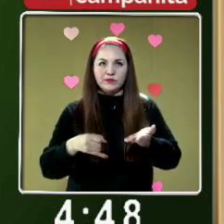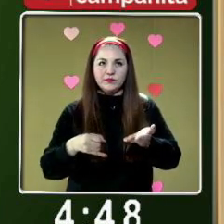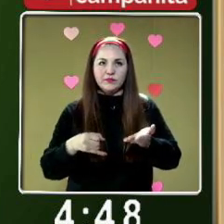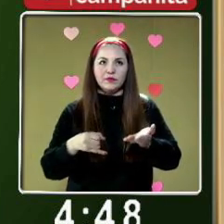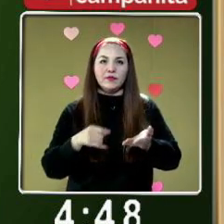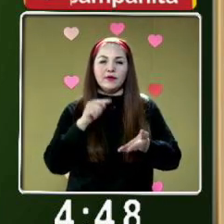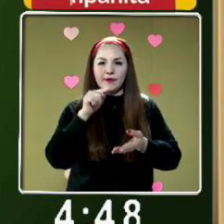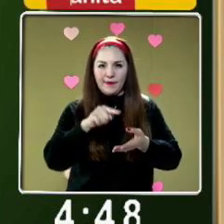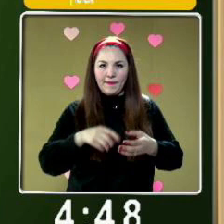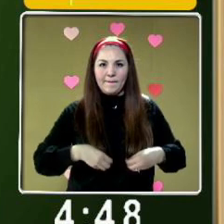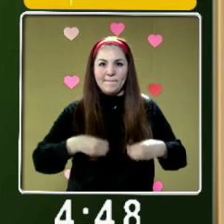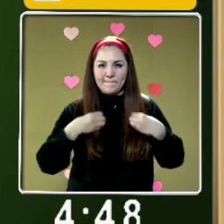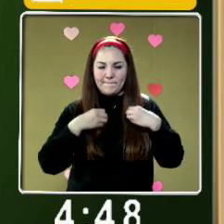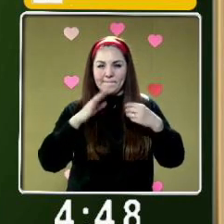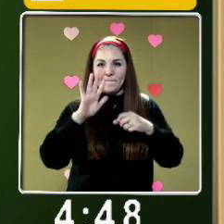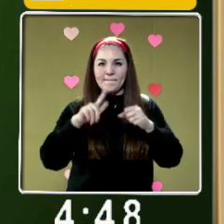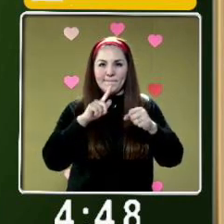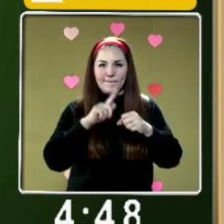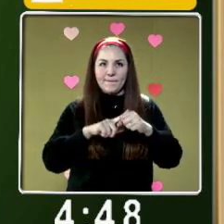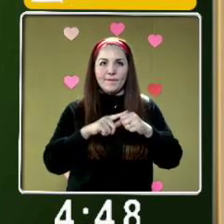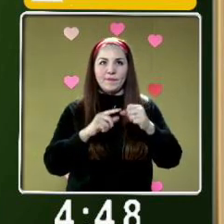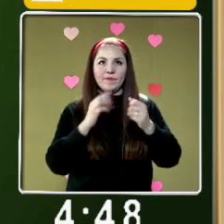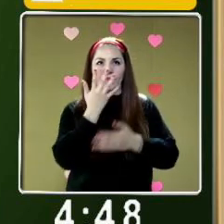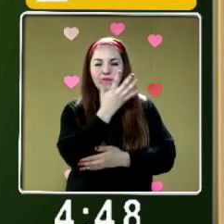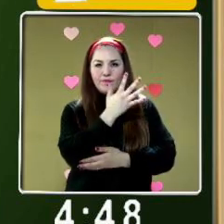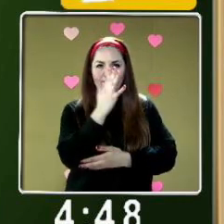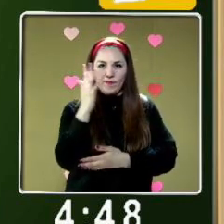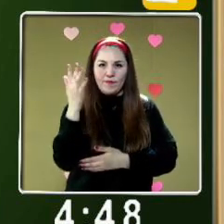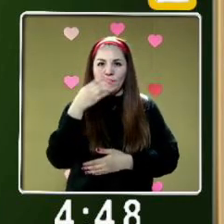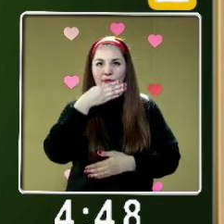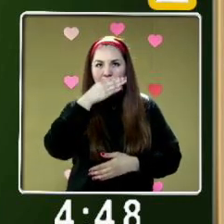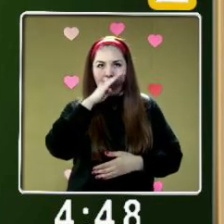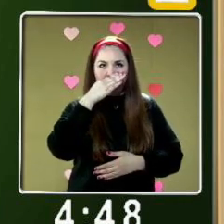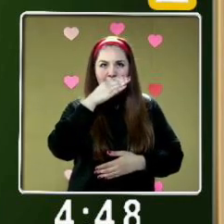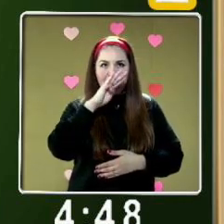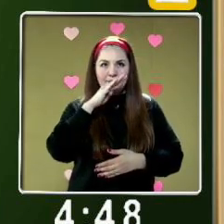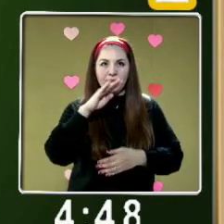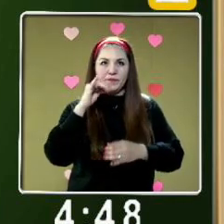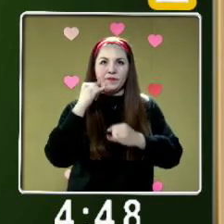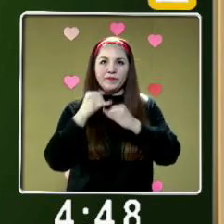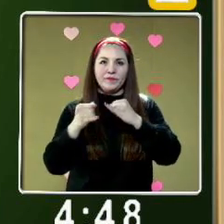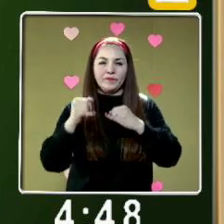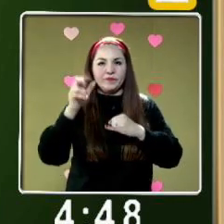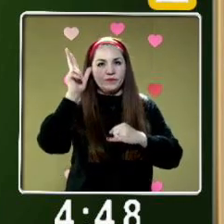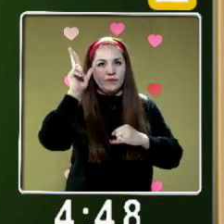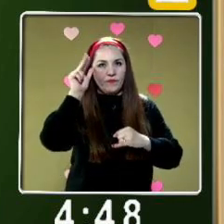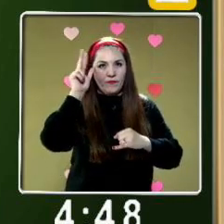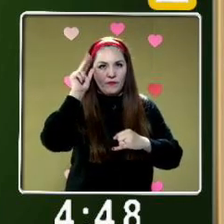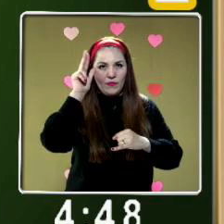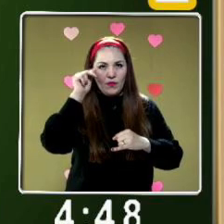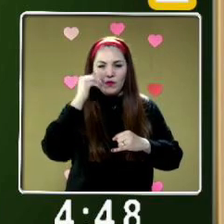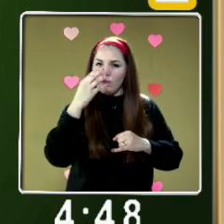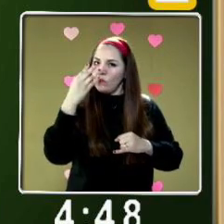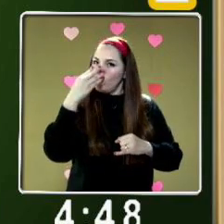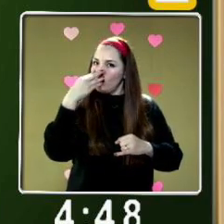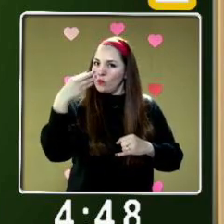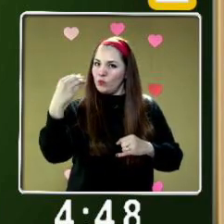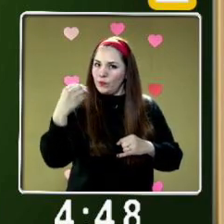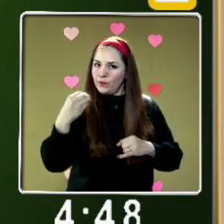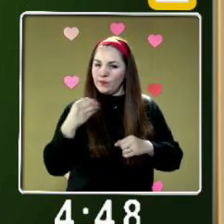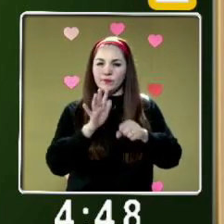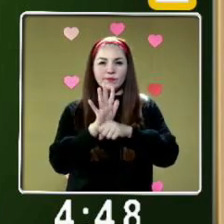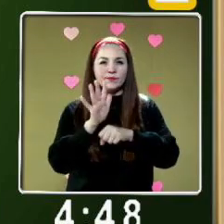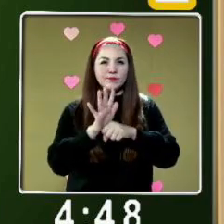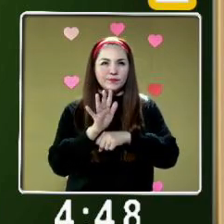los animalitos, árboles y maíz, y al final tenemos conejos y zorros. ¿Qué será,